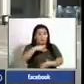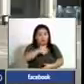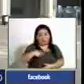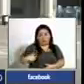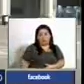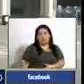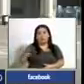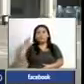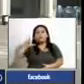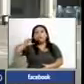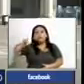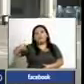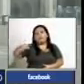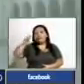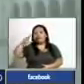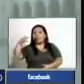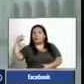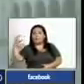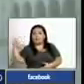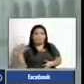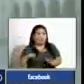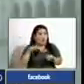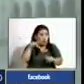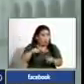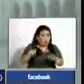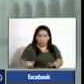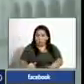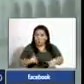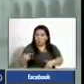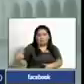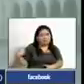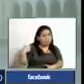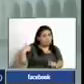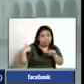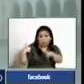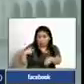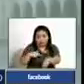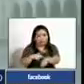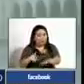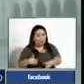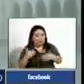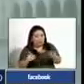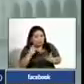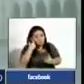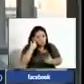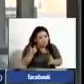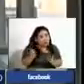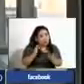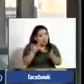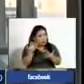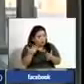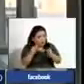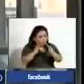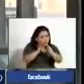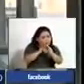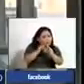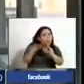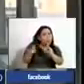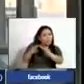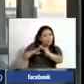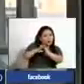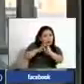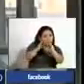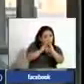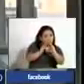de 3.300. No hay vacuna para el coronavirus en estos momentos y solo cabe confinarse, mantenerse a distancia de